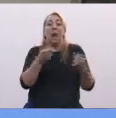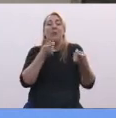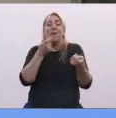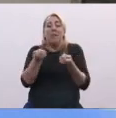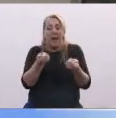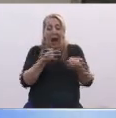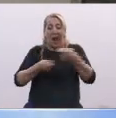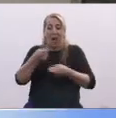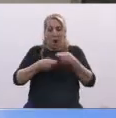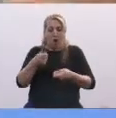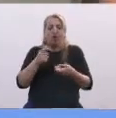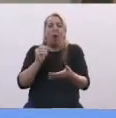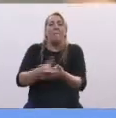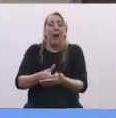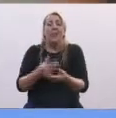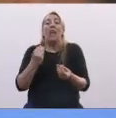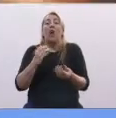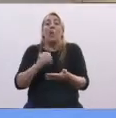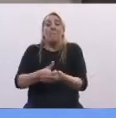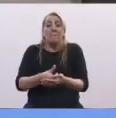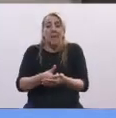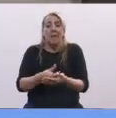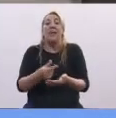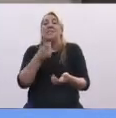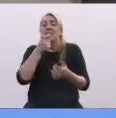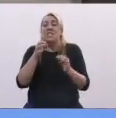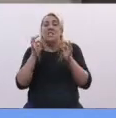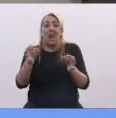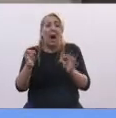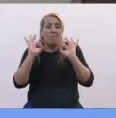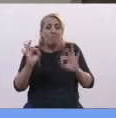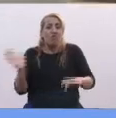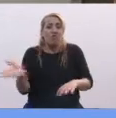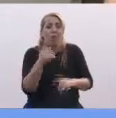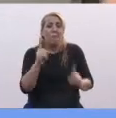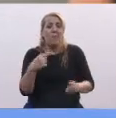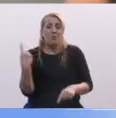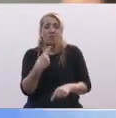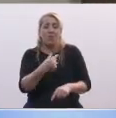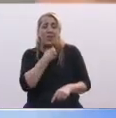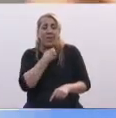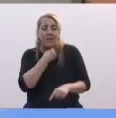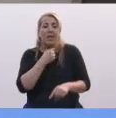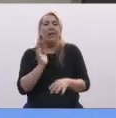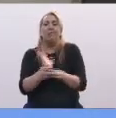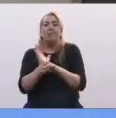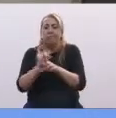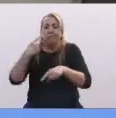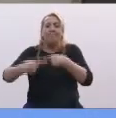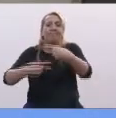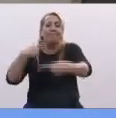invirtiera. Entonces, si llegaban a invertir todos, que es lo que queríamos nosotros, entramos en un círculo